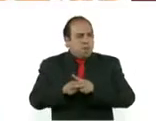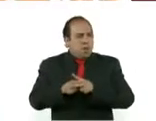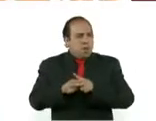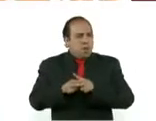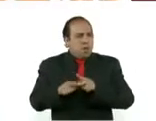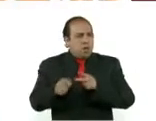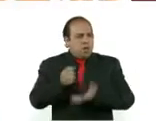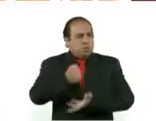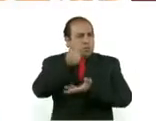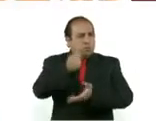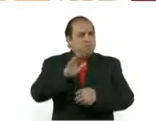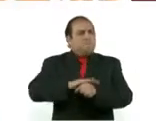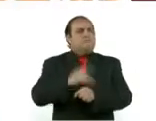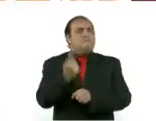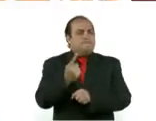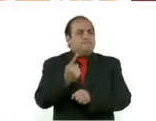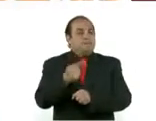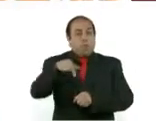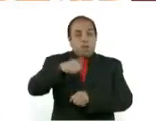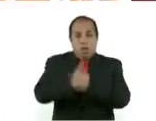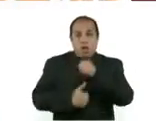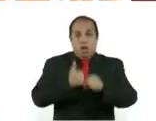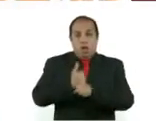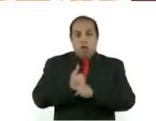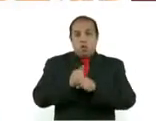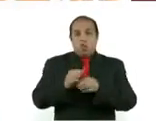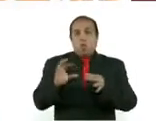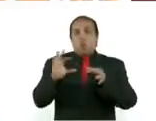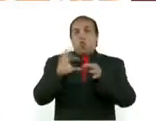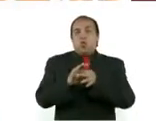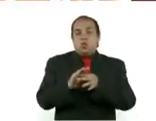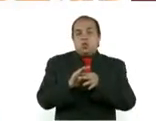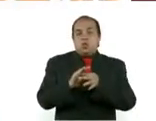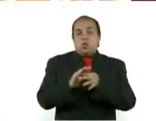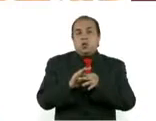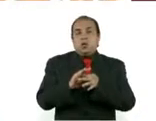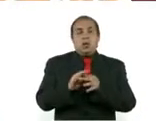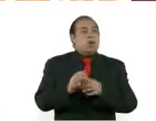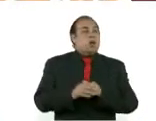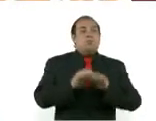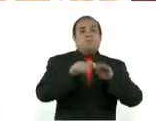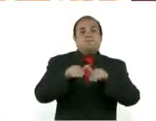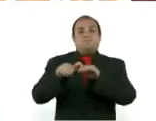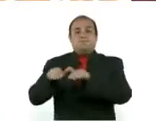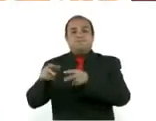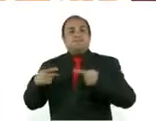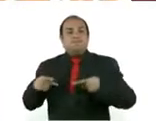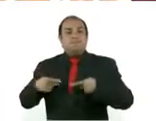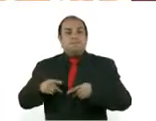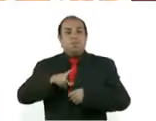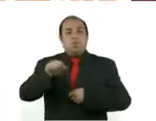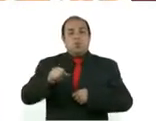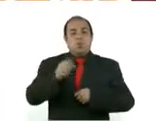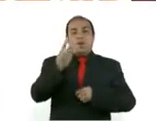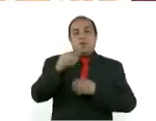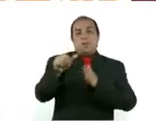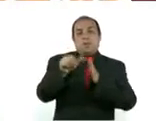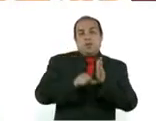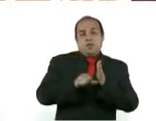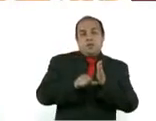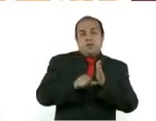De tal manera que la inversión inicial para este año, para ya incorporar a todos, será de 1,000 millones de